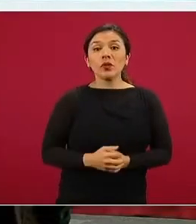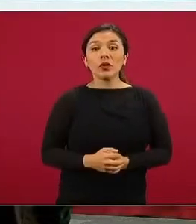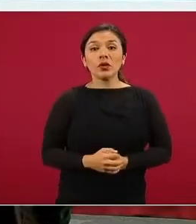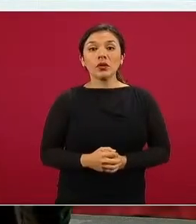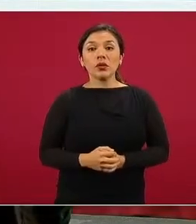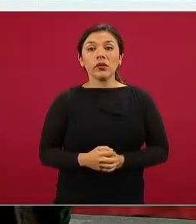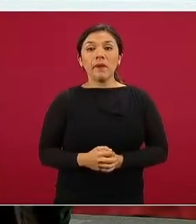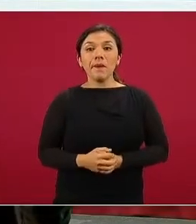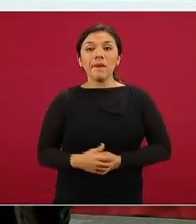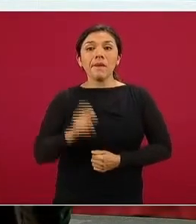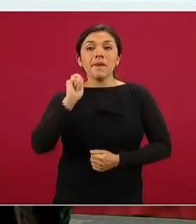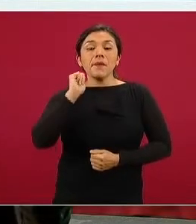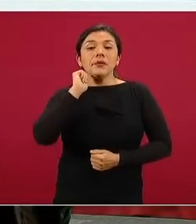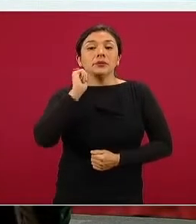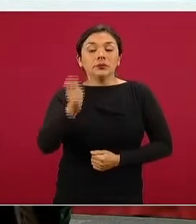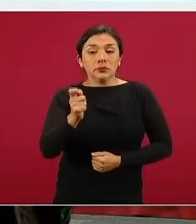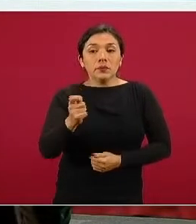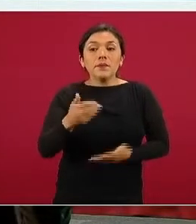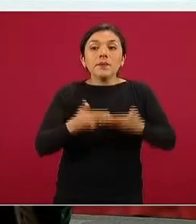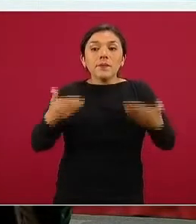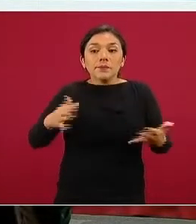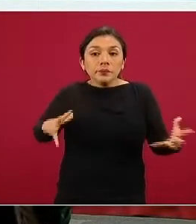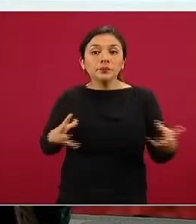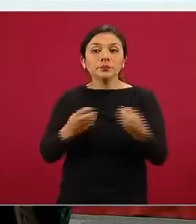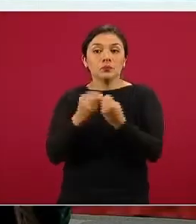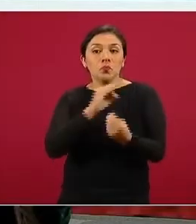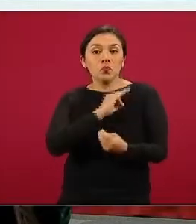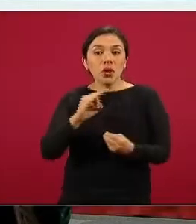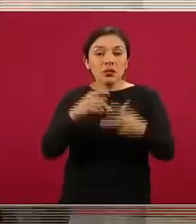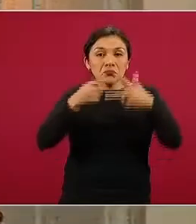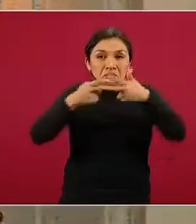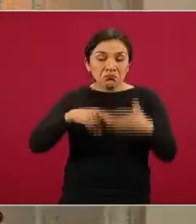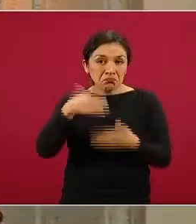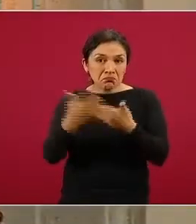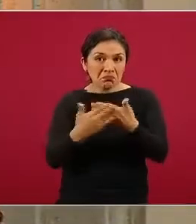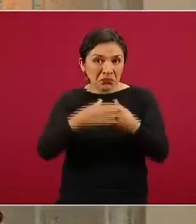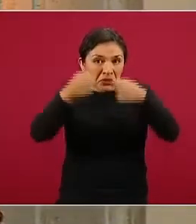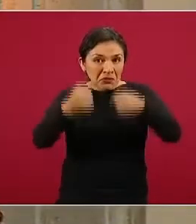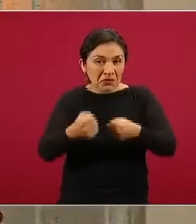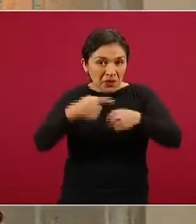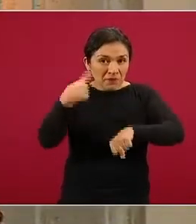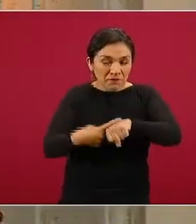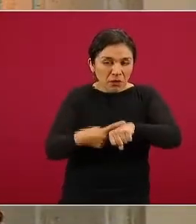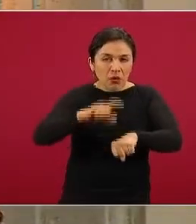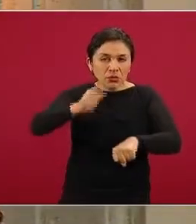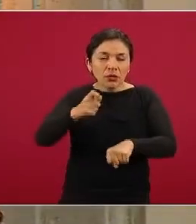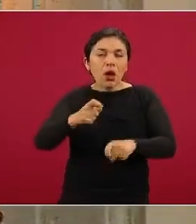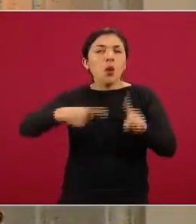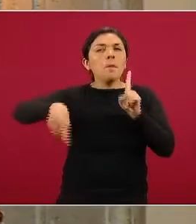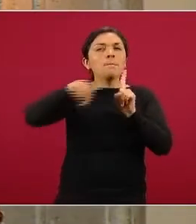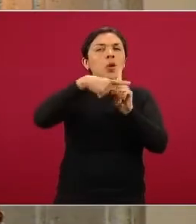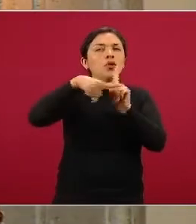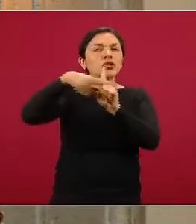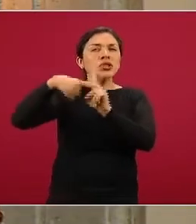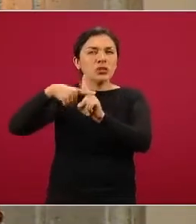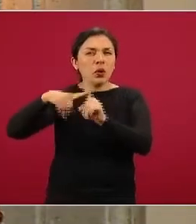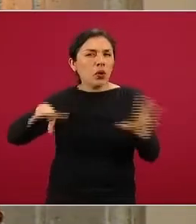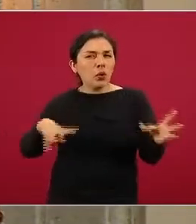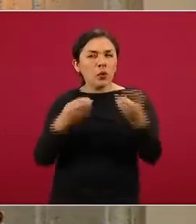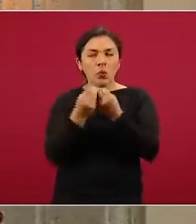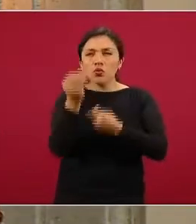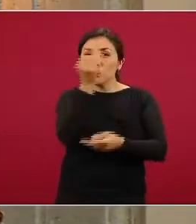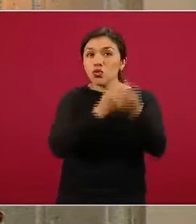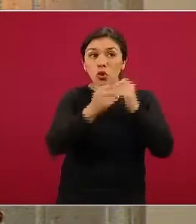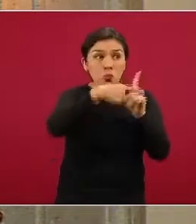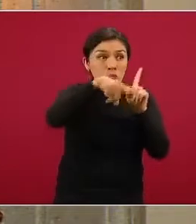vamos sobre los casos ahora estimados. Los estimamos por porcentaje de positividad, es decir, tomamos